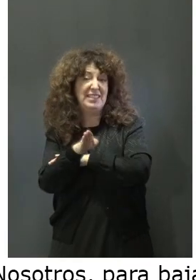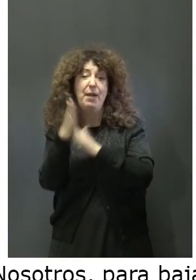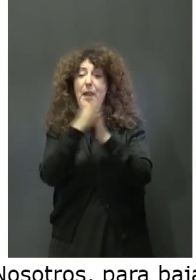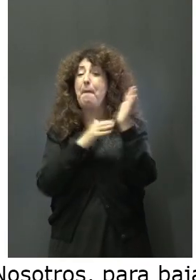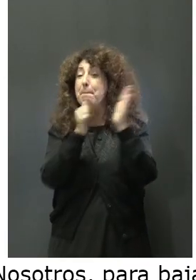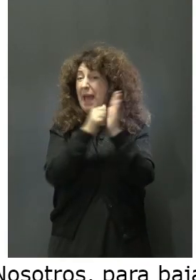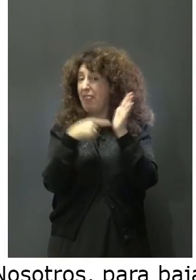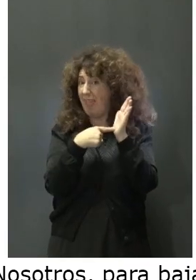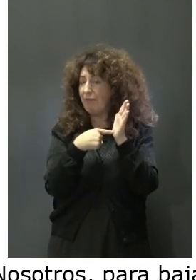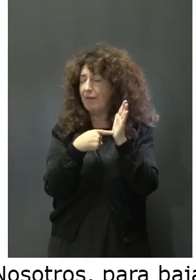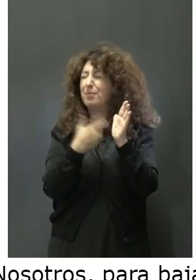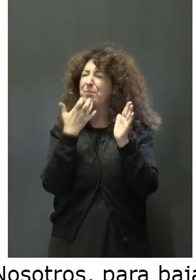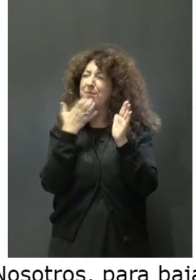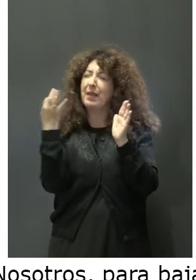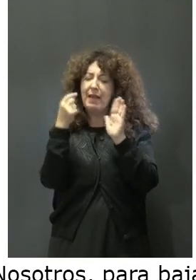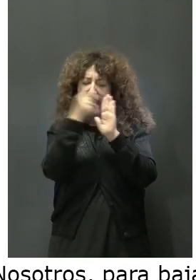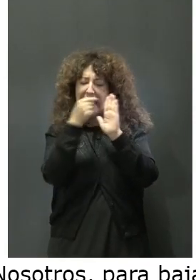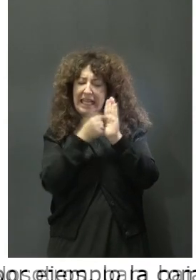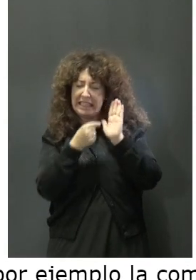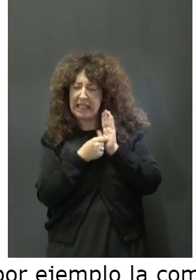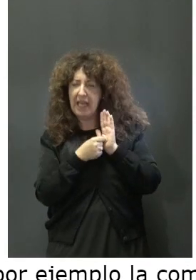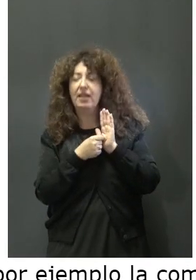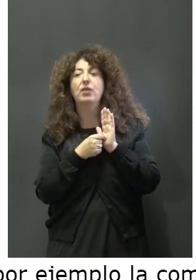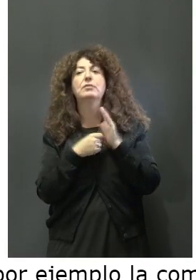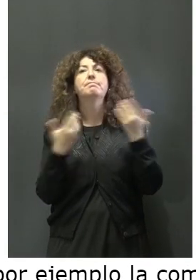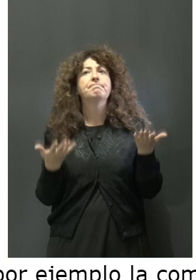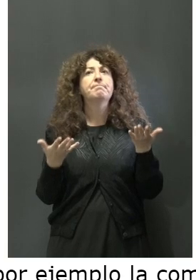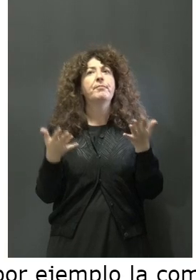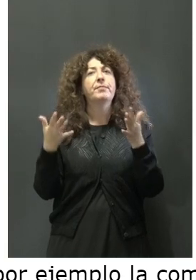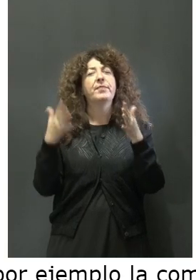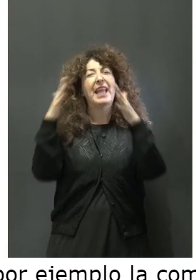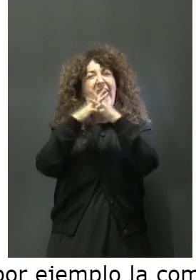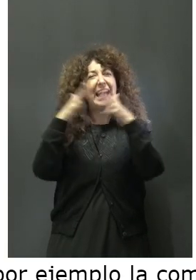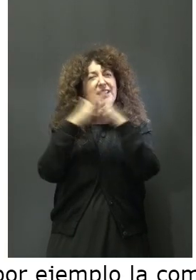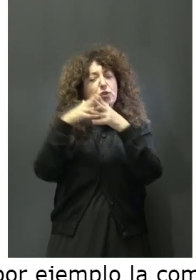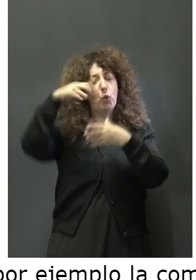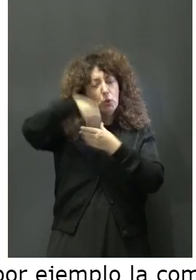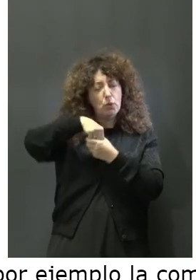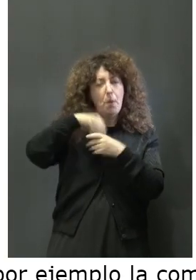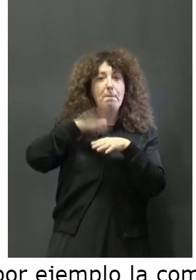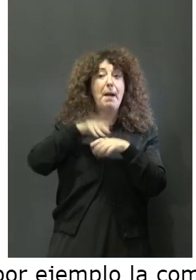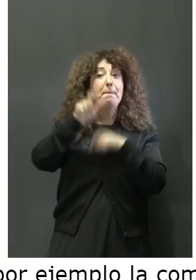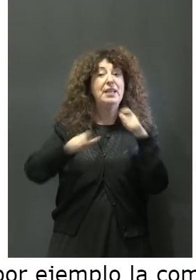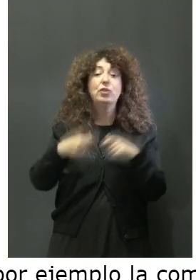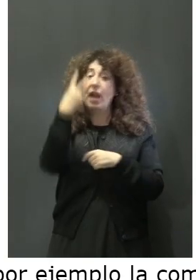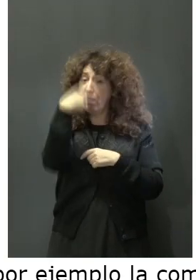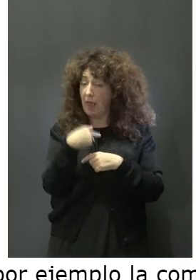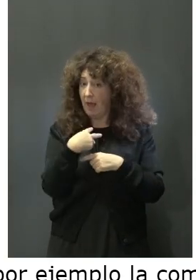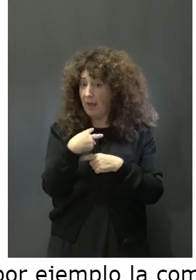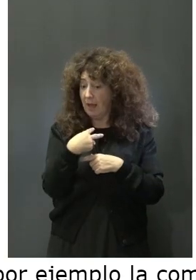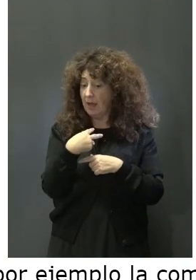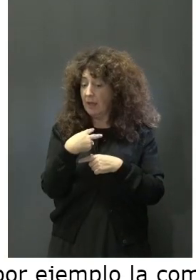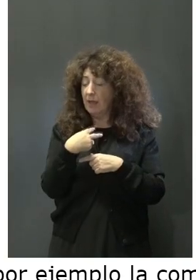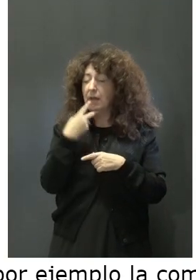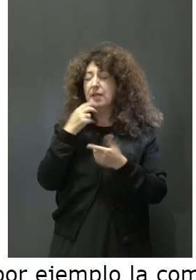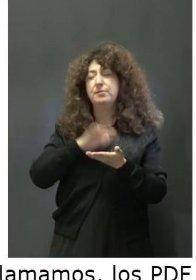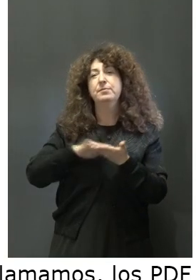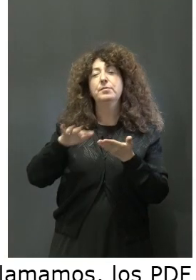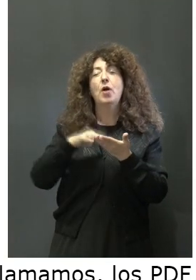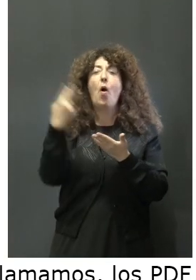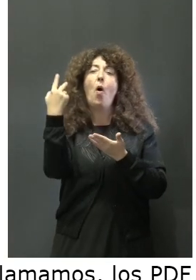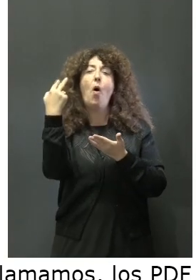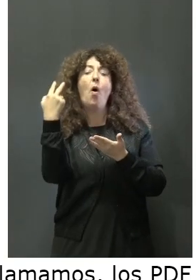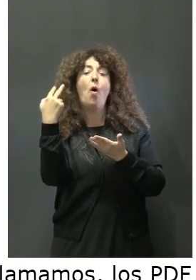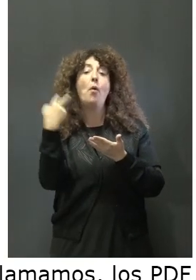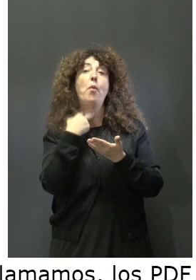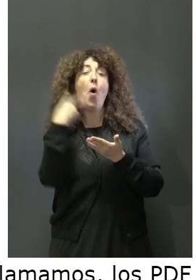tenemos criterios de etiquetado y de un poco estructura interna para que una persona ciega que use un sintetizador de voz